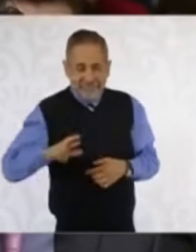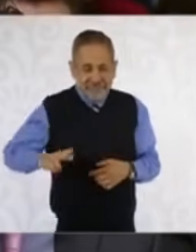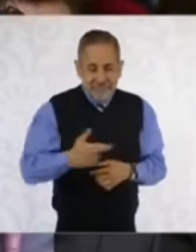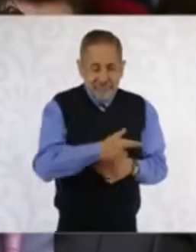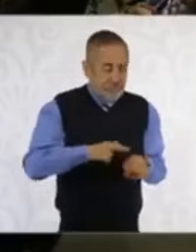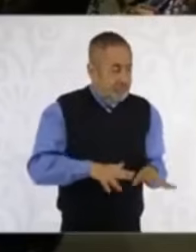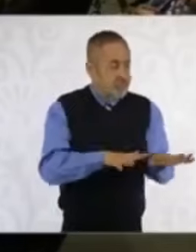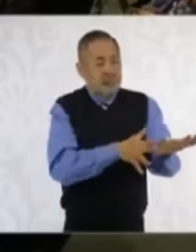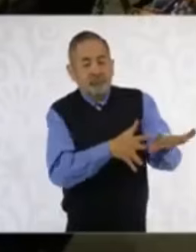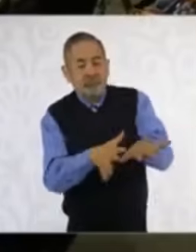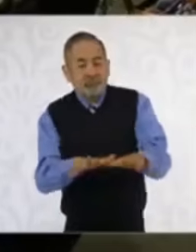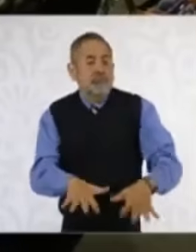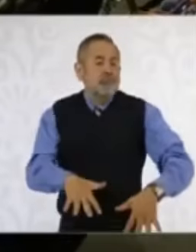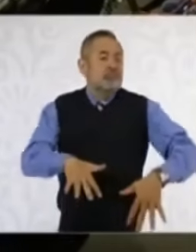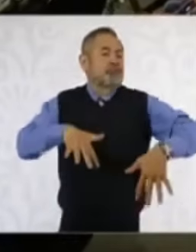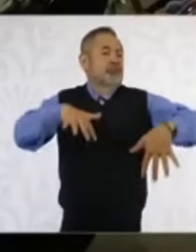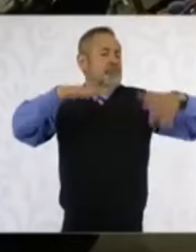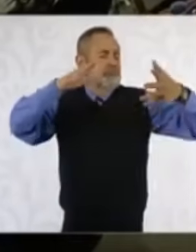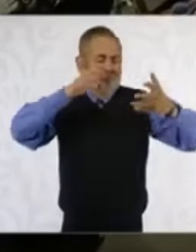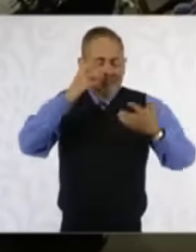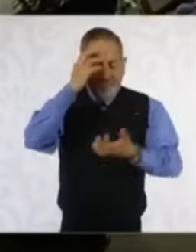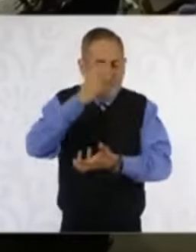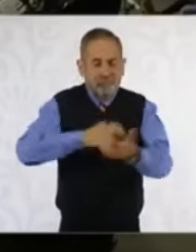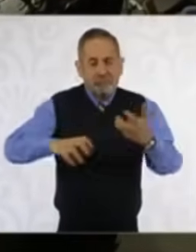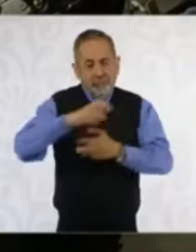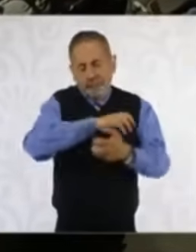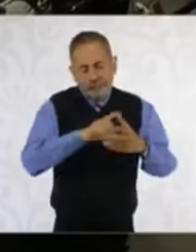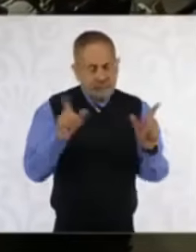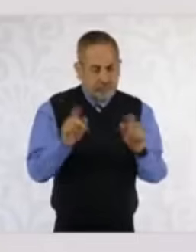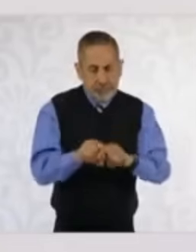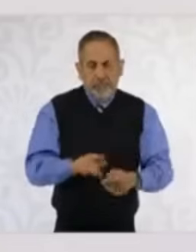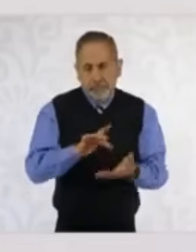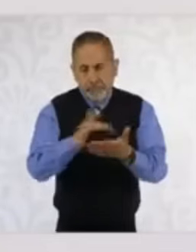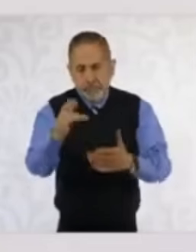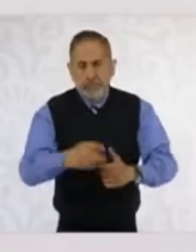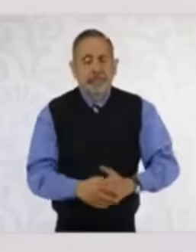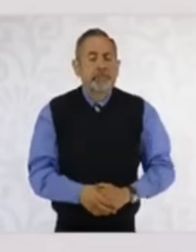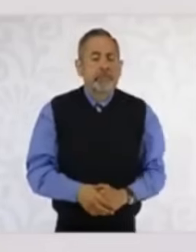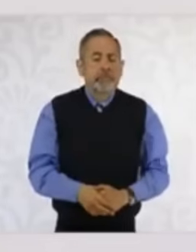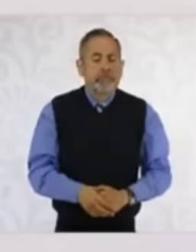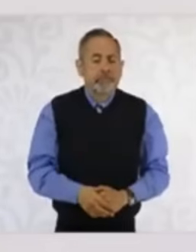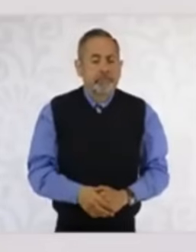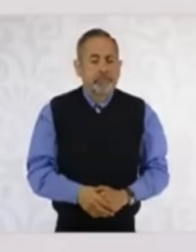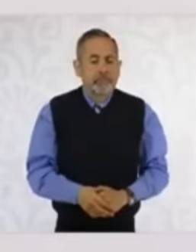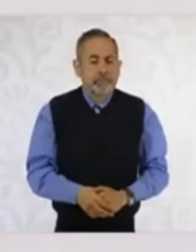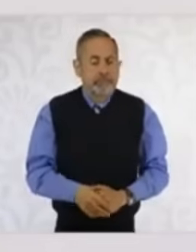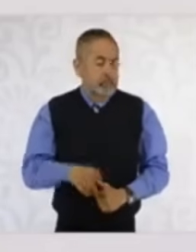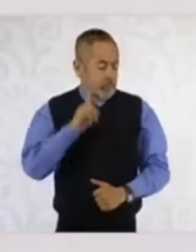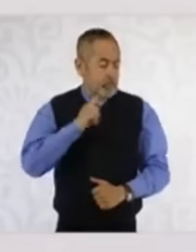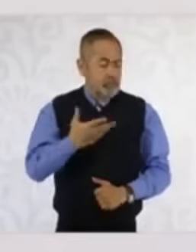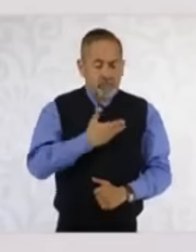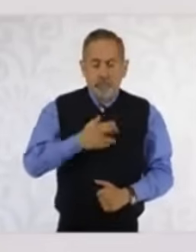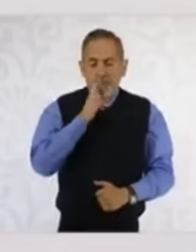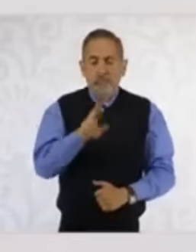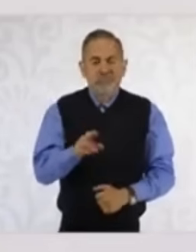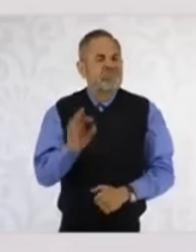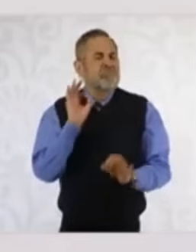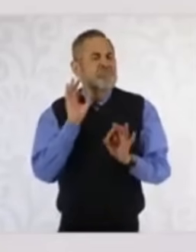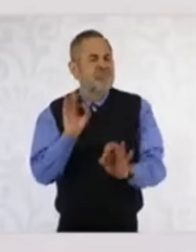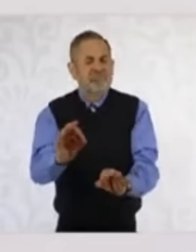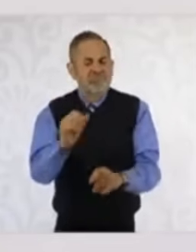que cerrar el año con todo. ¿Y qué mejor que estar informado sobre estos temas que nos afectan directamente en nuestro bolsillo y en nuestra calidad de